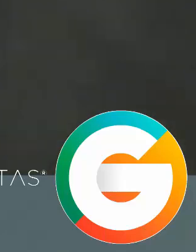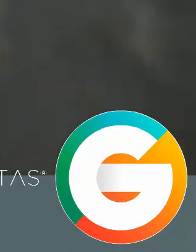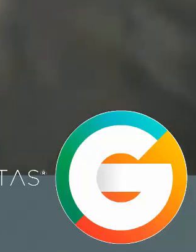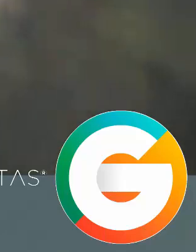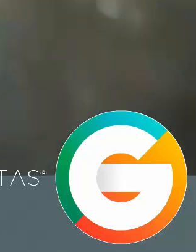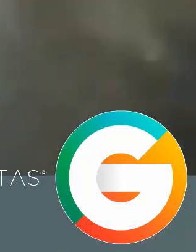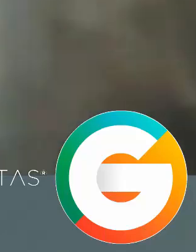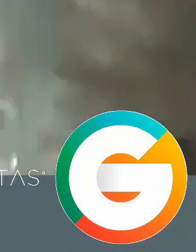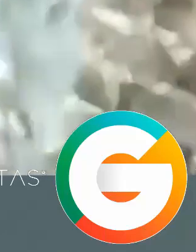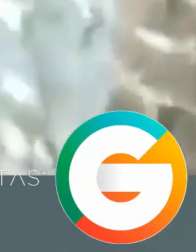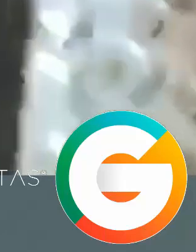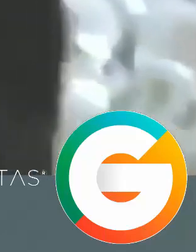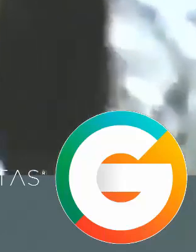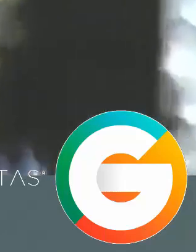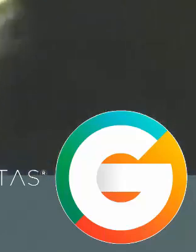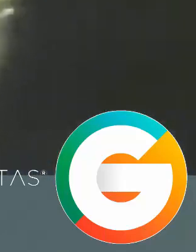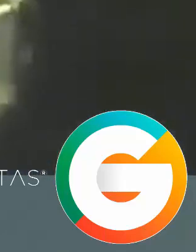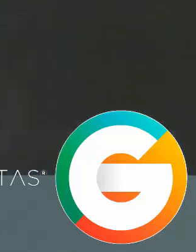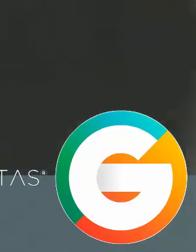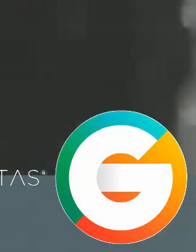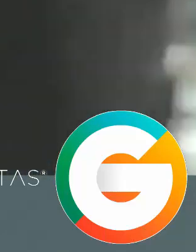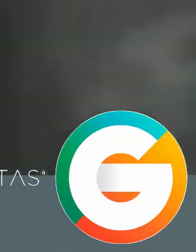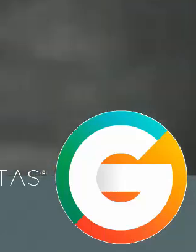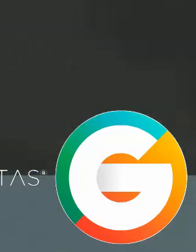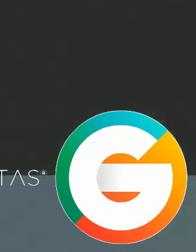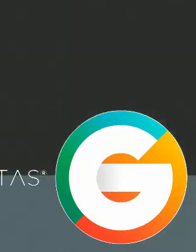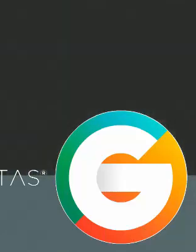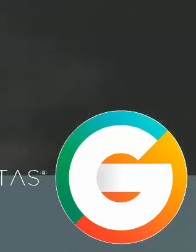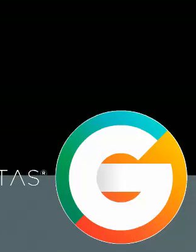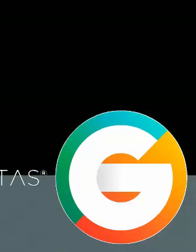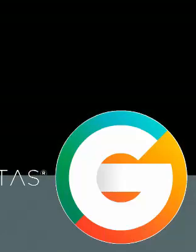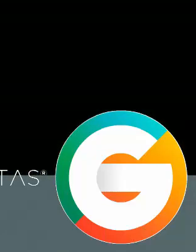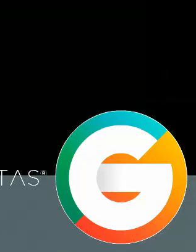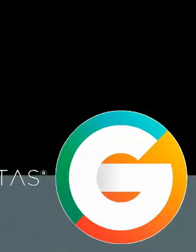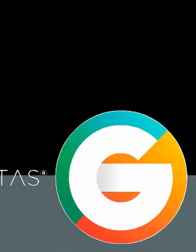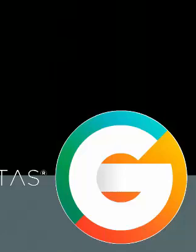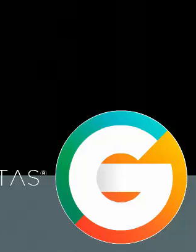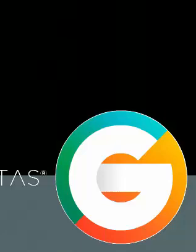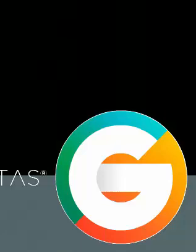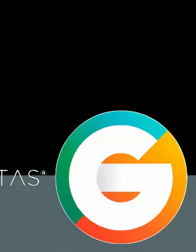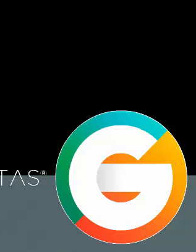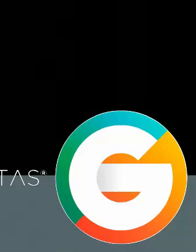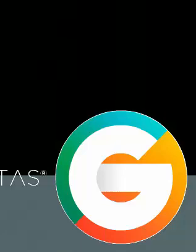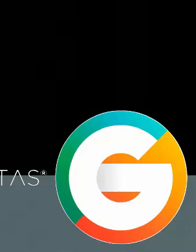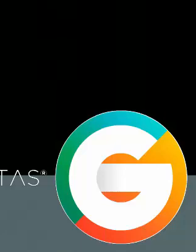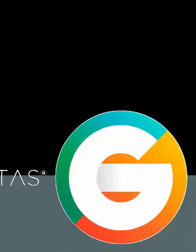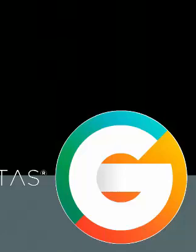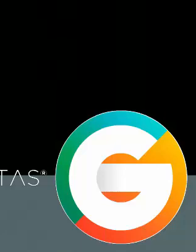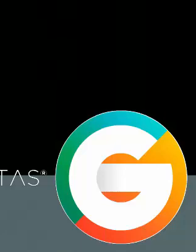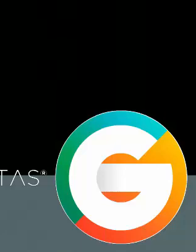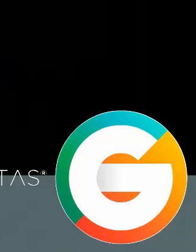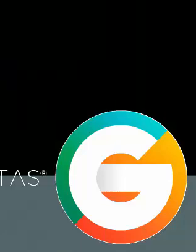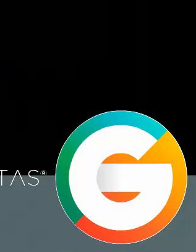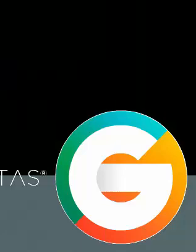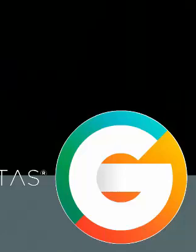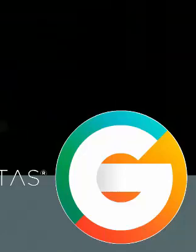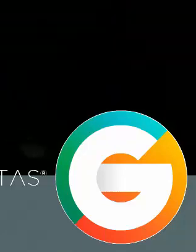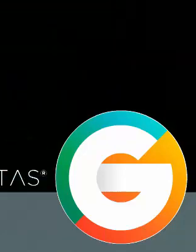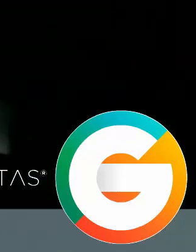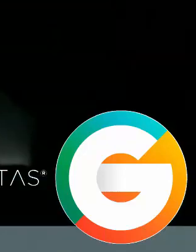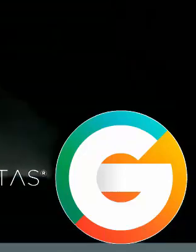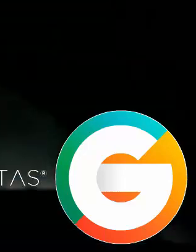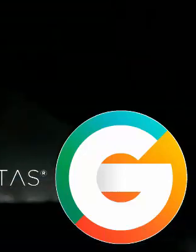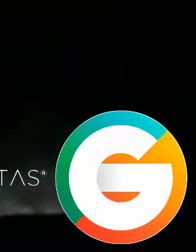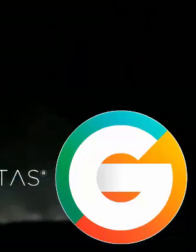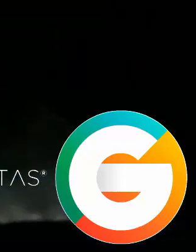Franco Tavera, en el municipio de Juventino Rosas, ahí en el estado de Guanajuato. Diego Sinué destacó que las acciones de inteligencia del